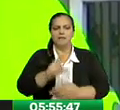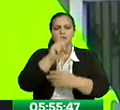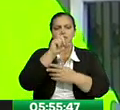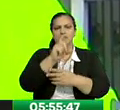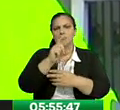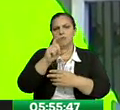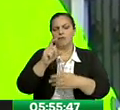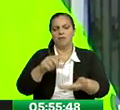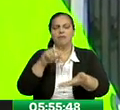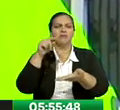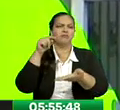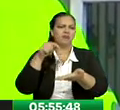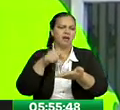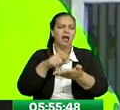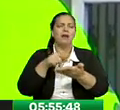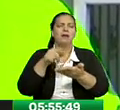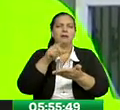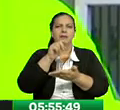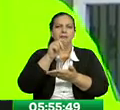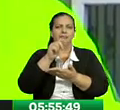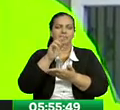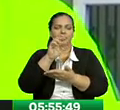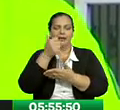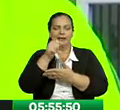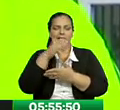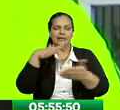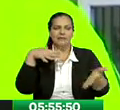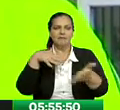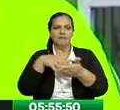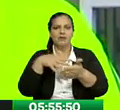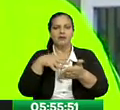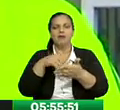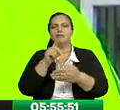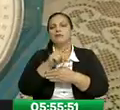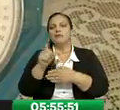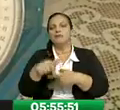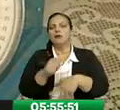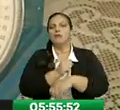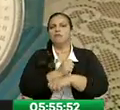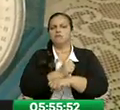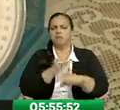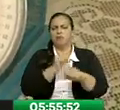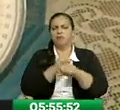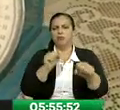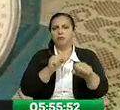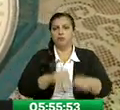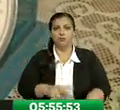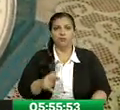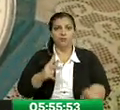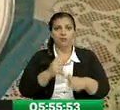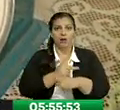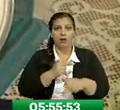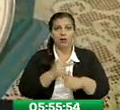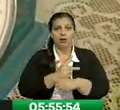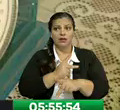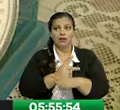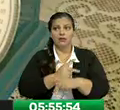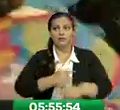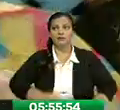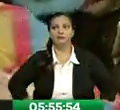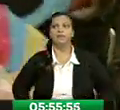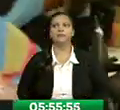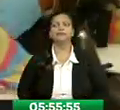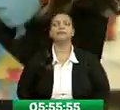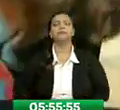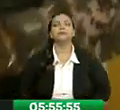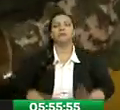no lo realicen porque están poniendo en riesgo la vida de sus vecinos y su vida también. Antes, estuvieron en una panadería y